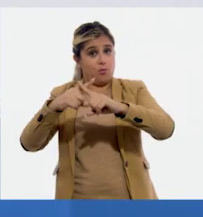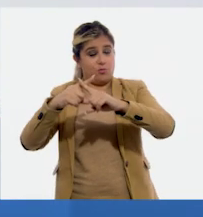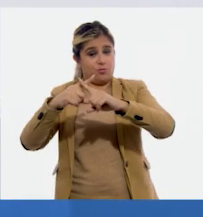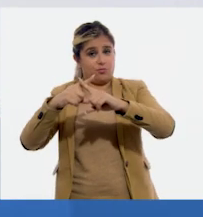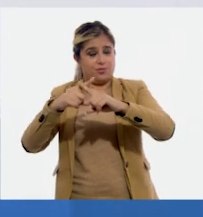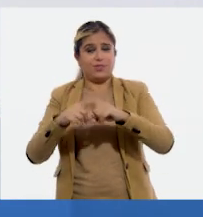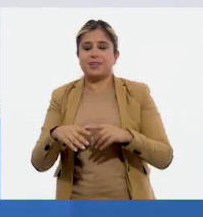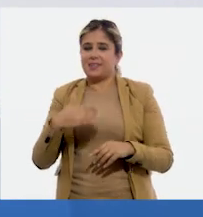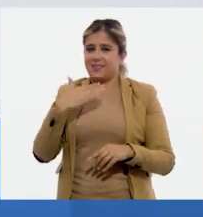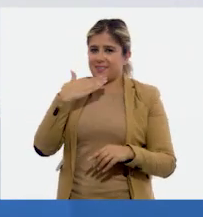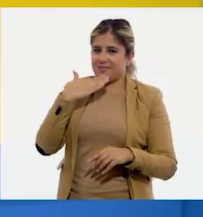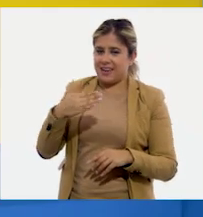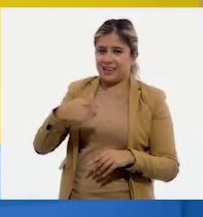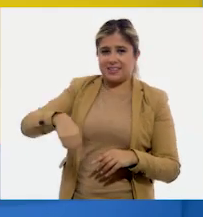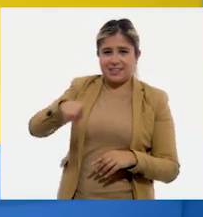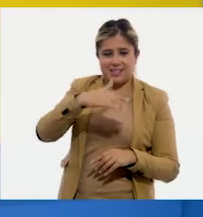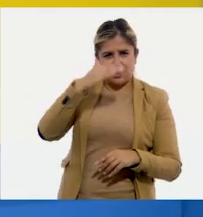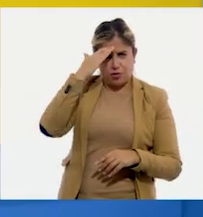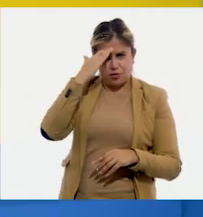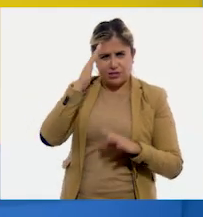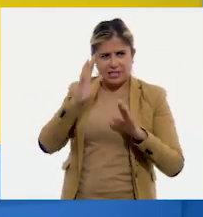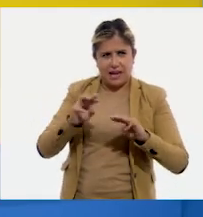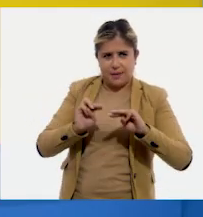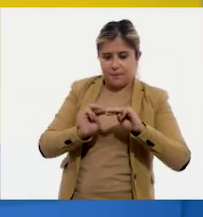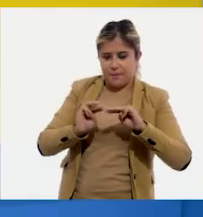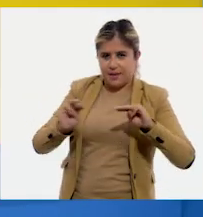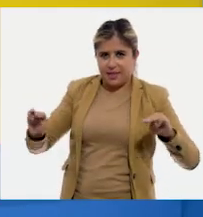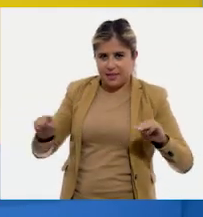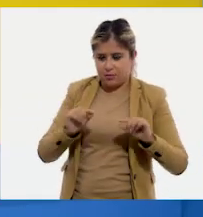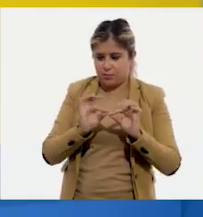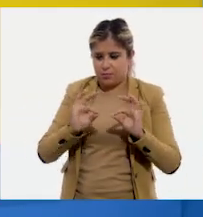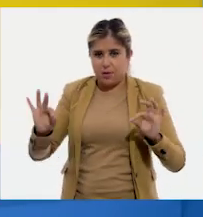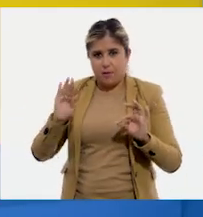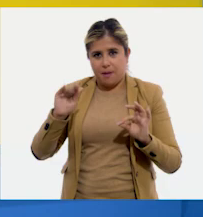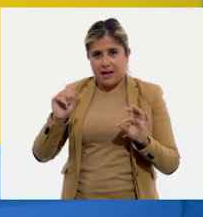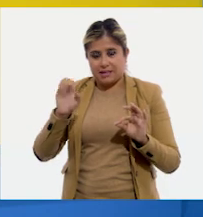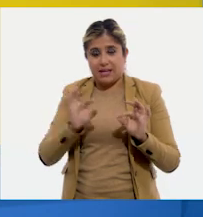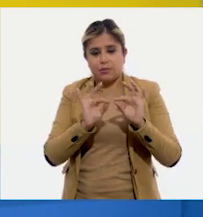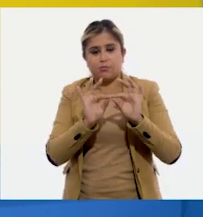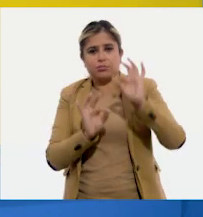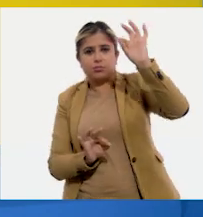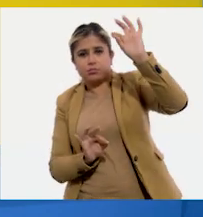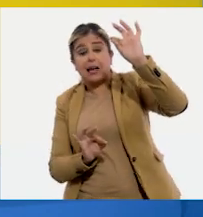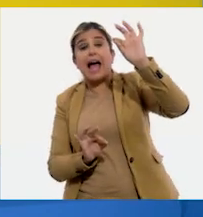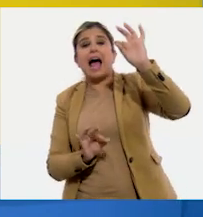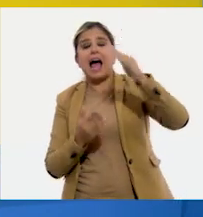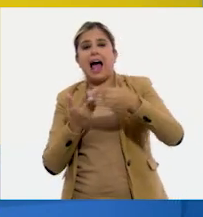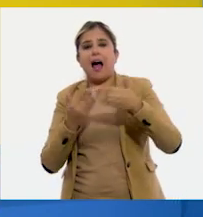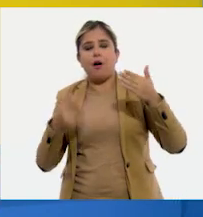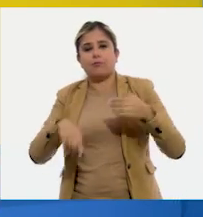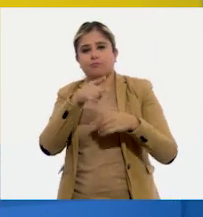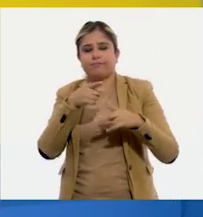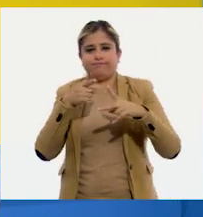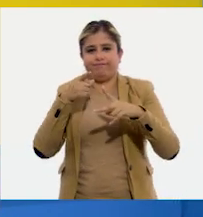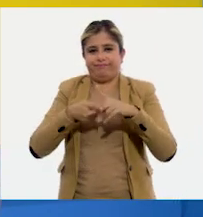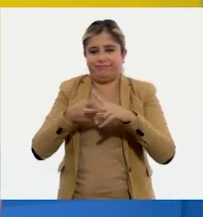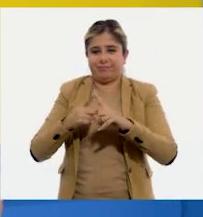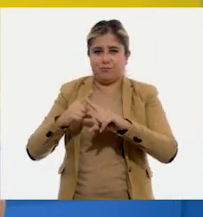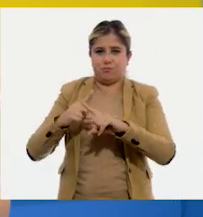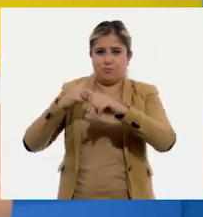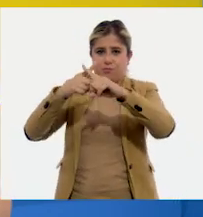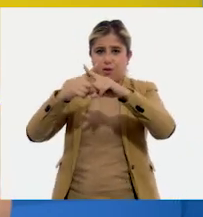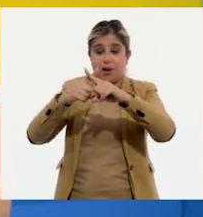bien. Sí, ya que conocemos las medidas de la base y de la altura, lo que sigue es multiplicar ambas cantidades. Y